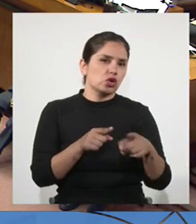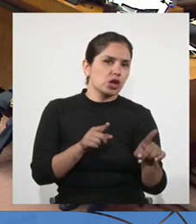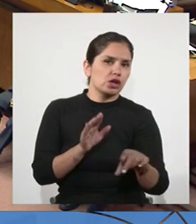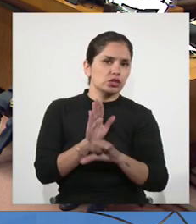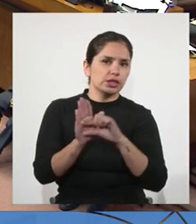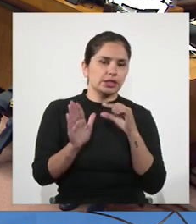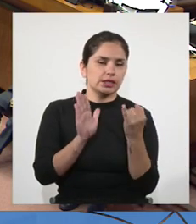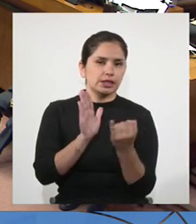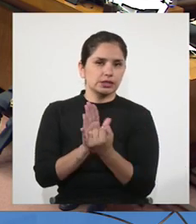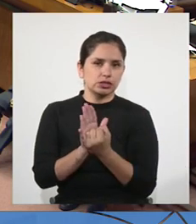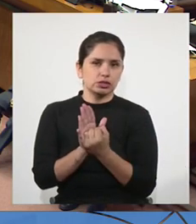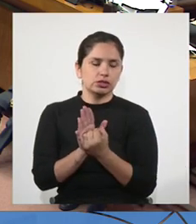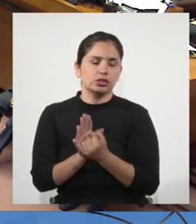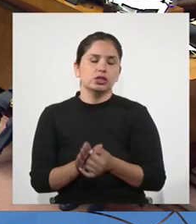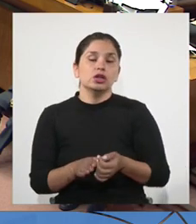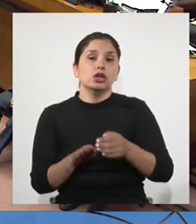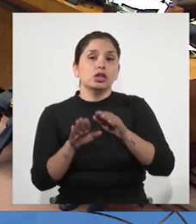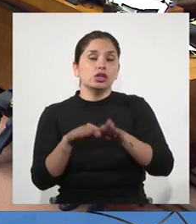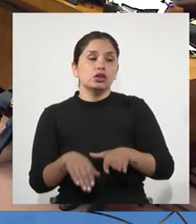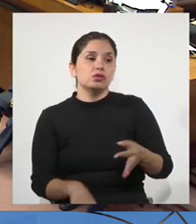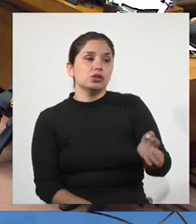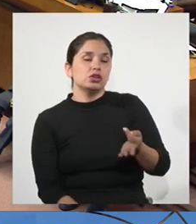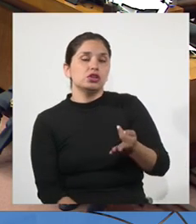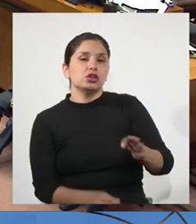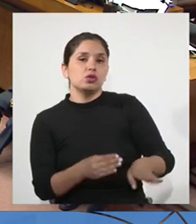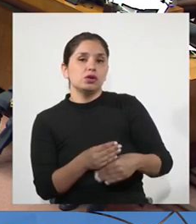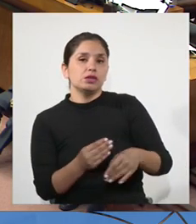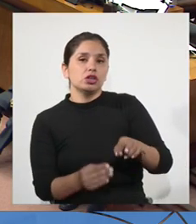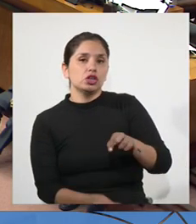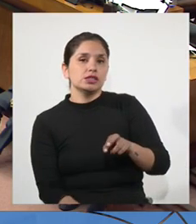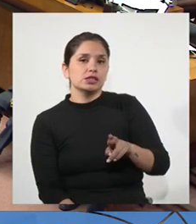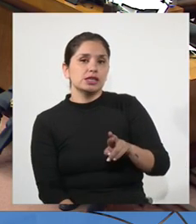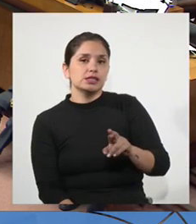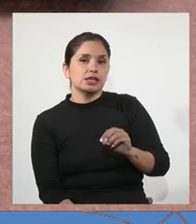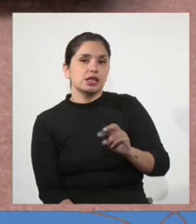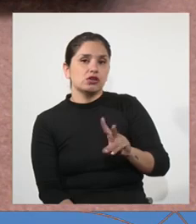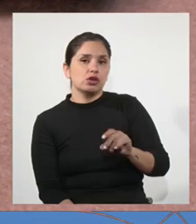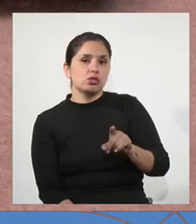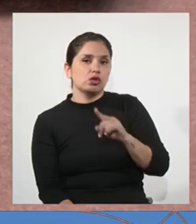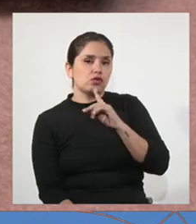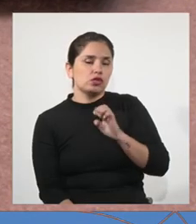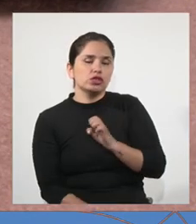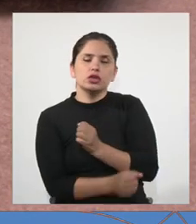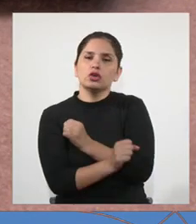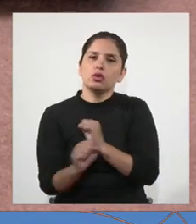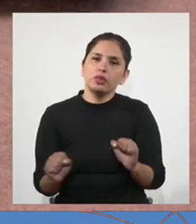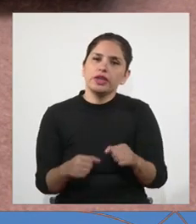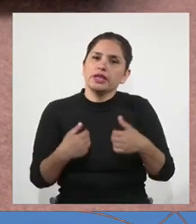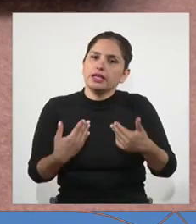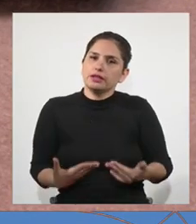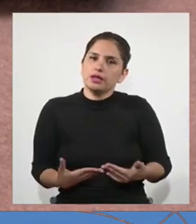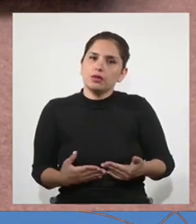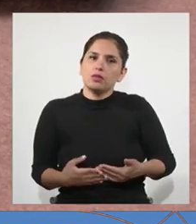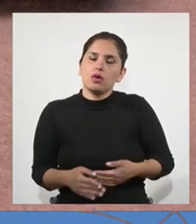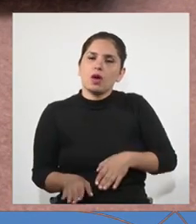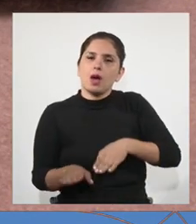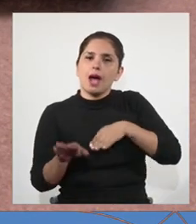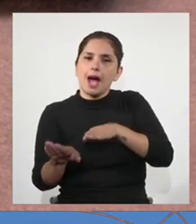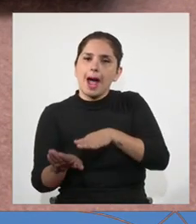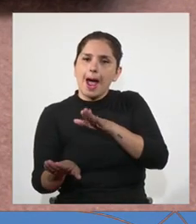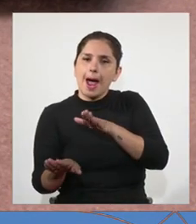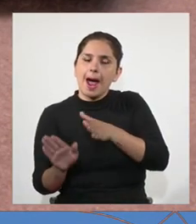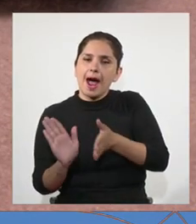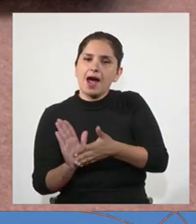indicación y con lo que señala la senadora Proboste. No puede ser que estemos avalando que la